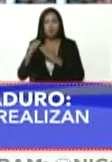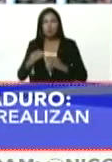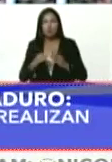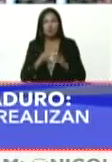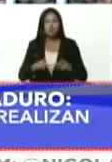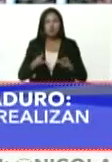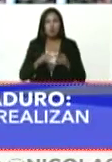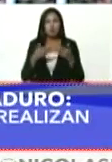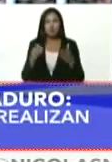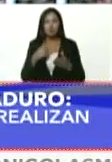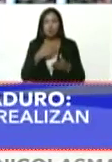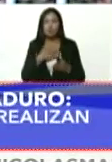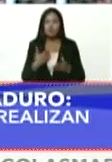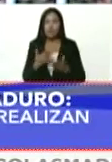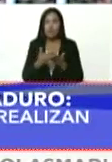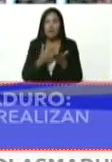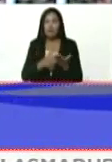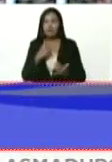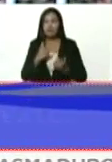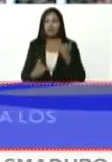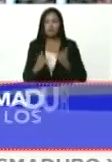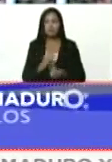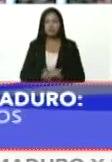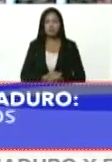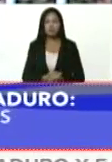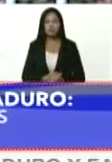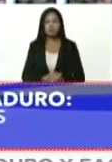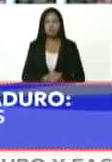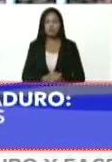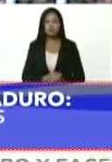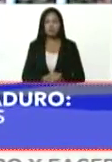poder popular. Yo quisiera, antes de terminar,